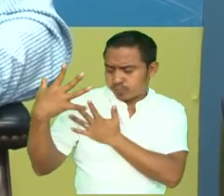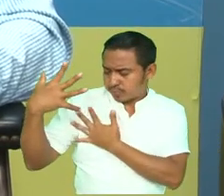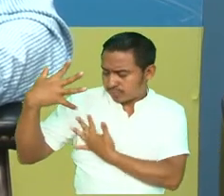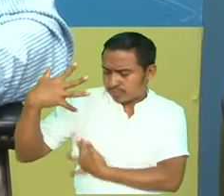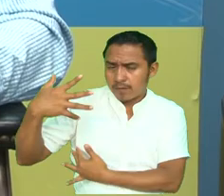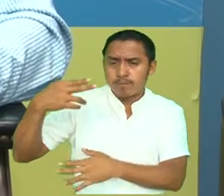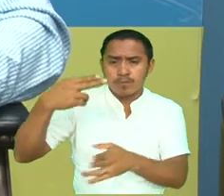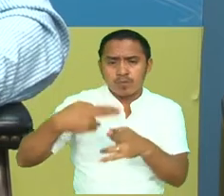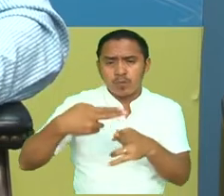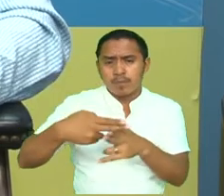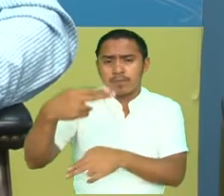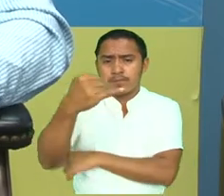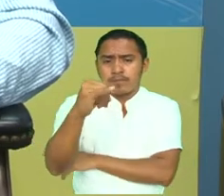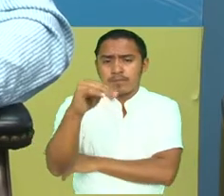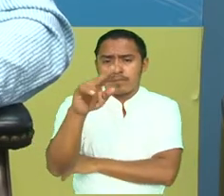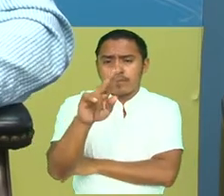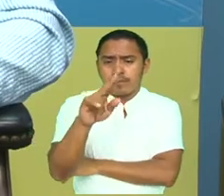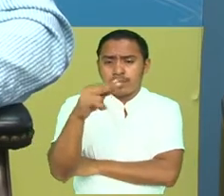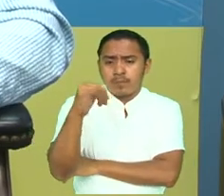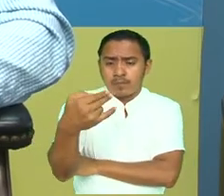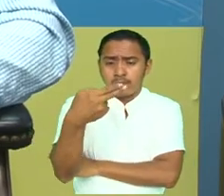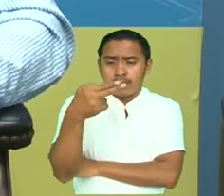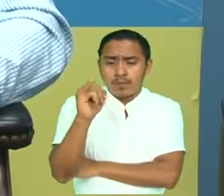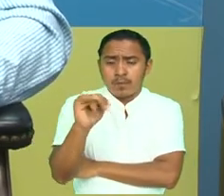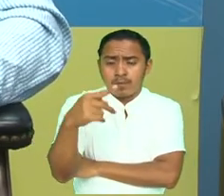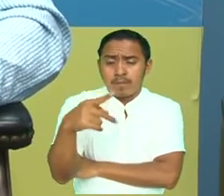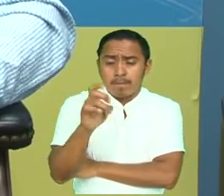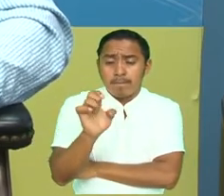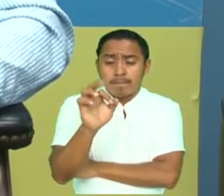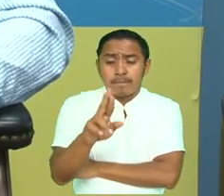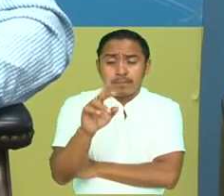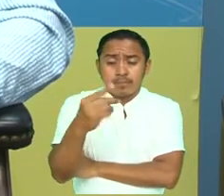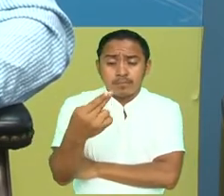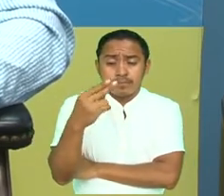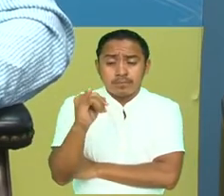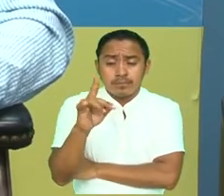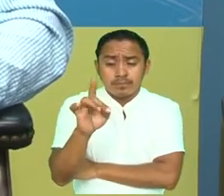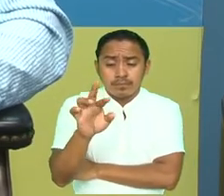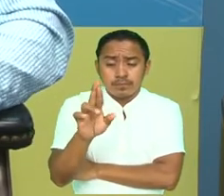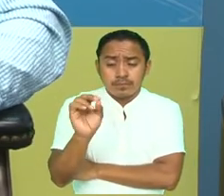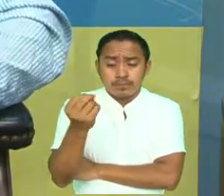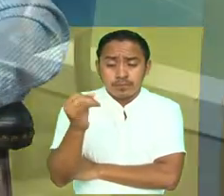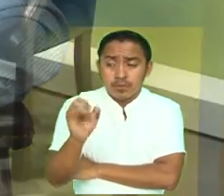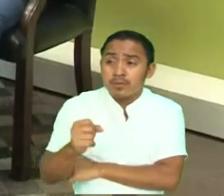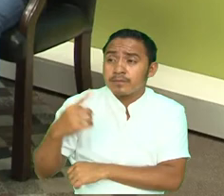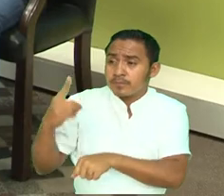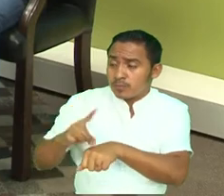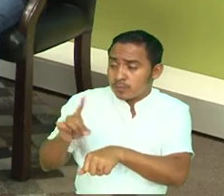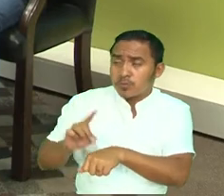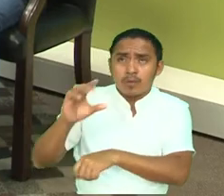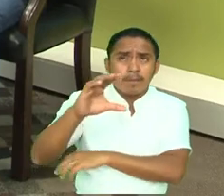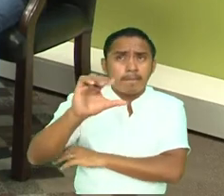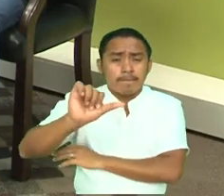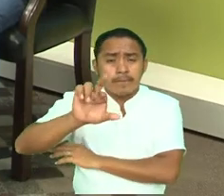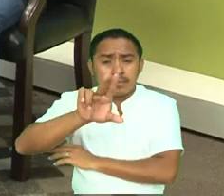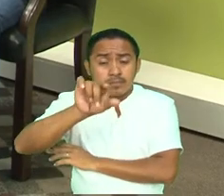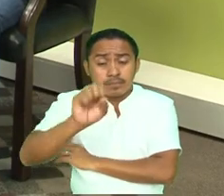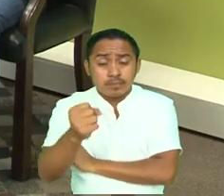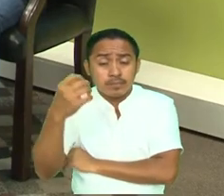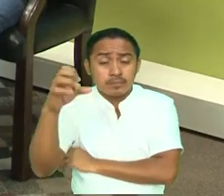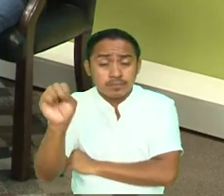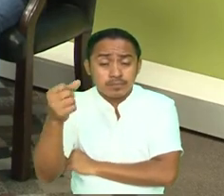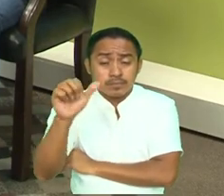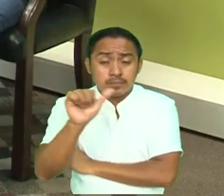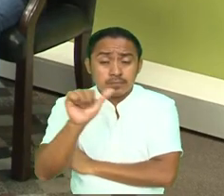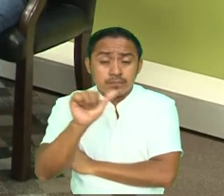la hiperhidrosis. Tenemos como invitado para hablar de este tema al doctor Carlos Saldaña, quien es dermatólogo